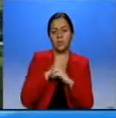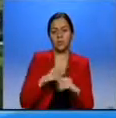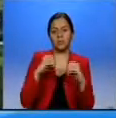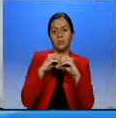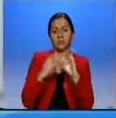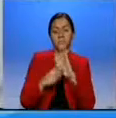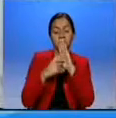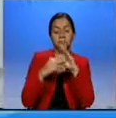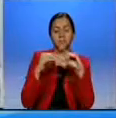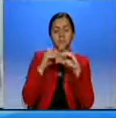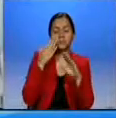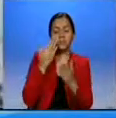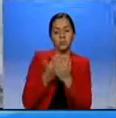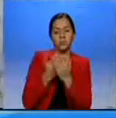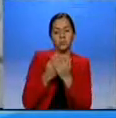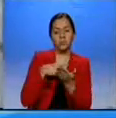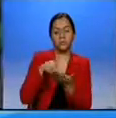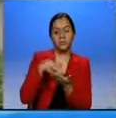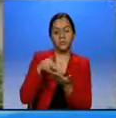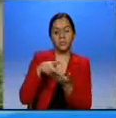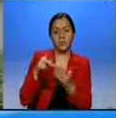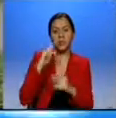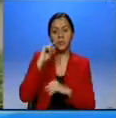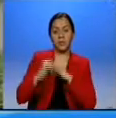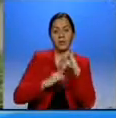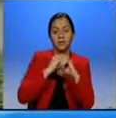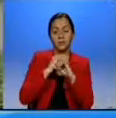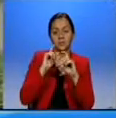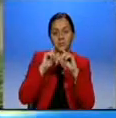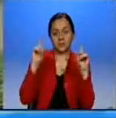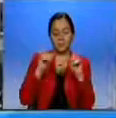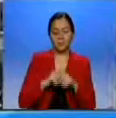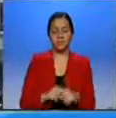se ha presentado una propuesta de pago a la transnacional